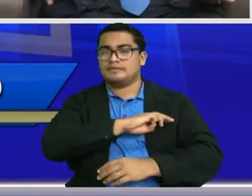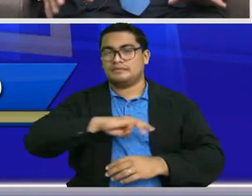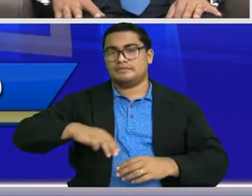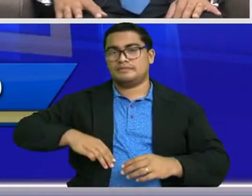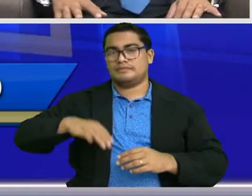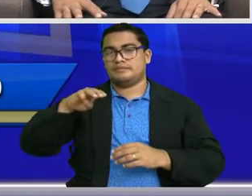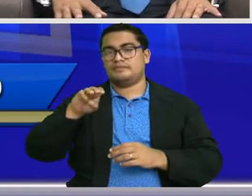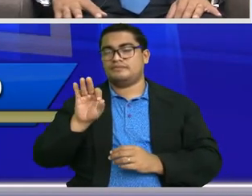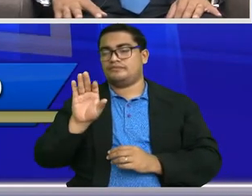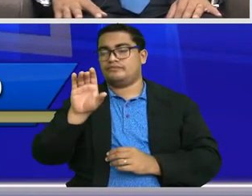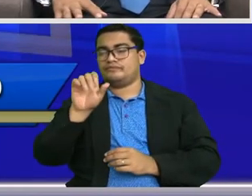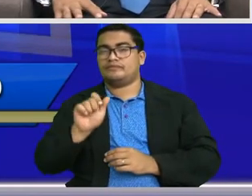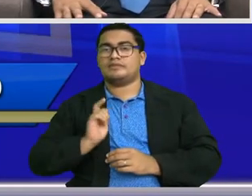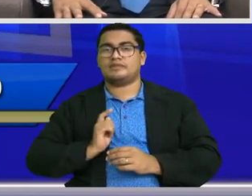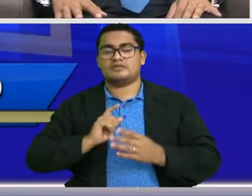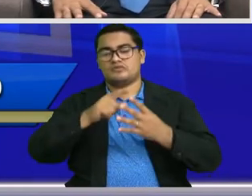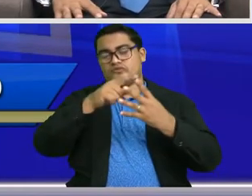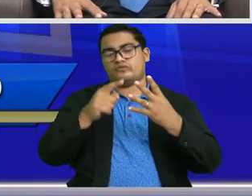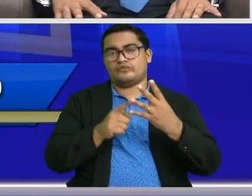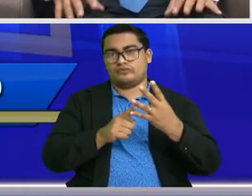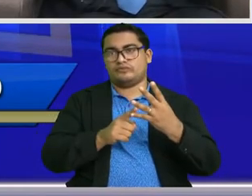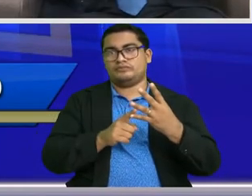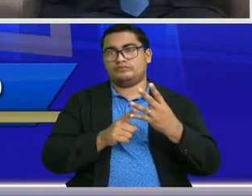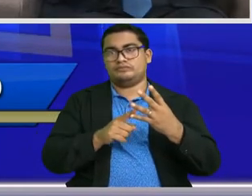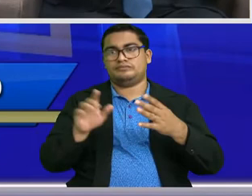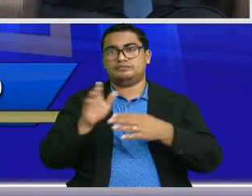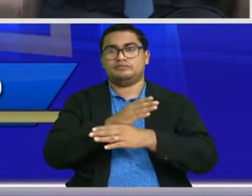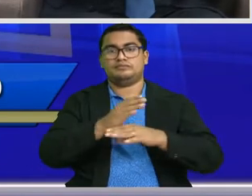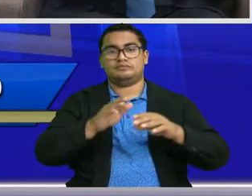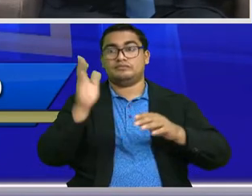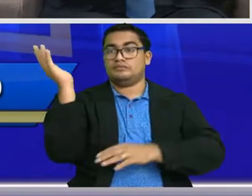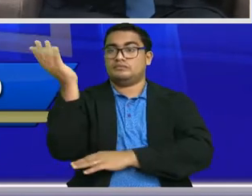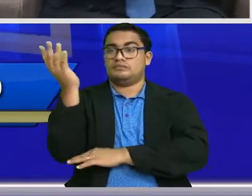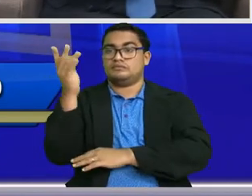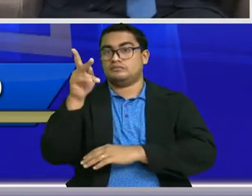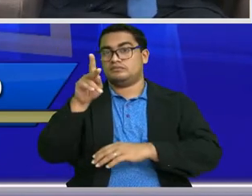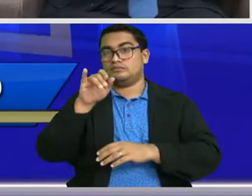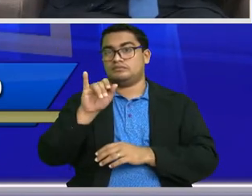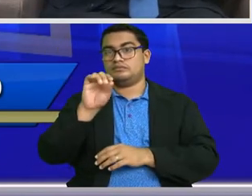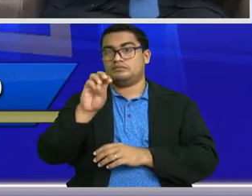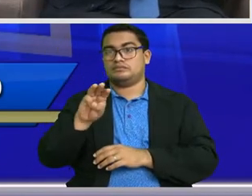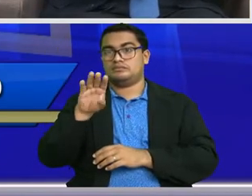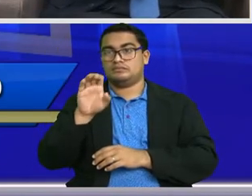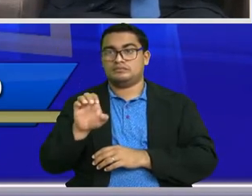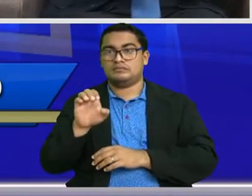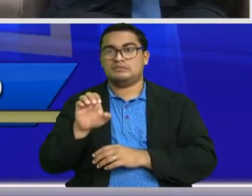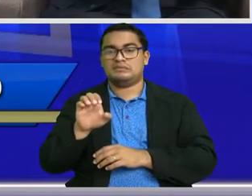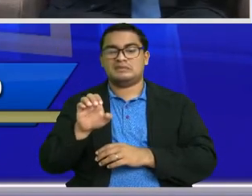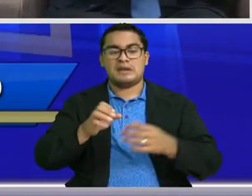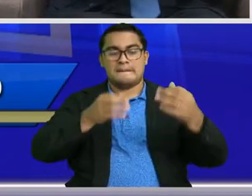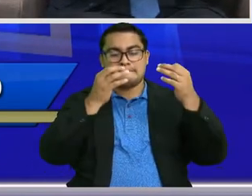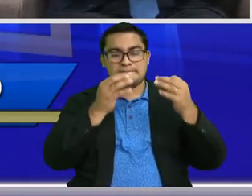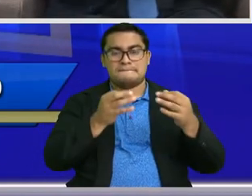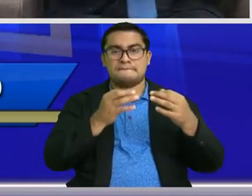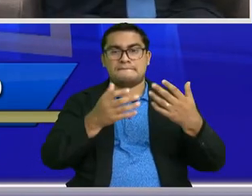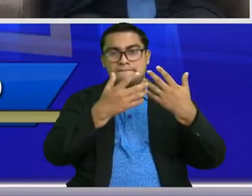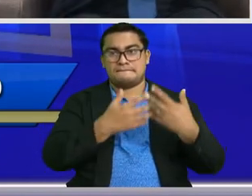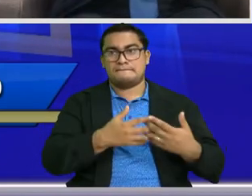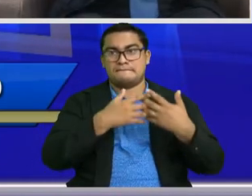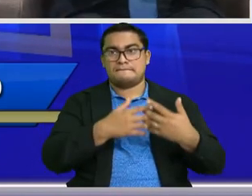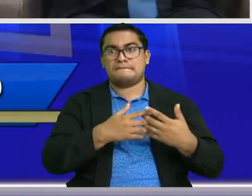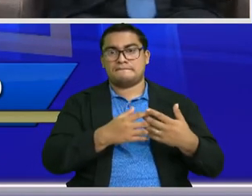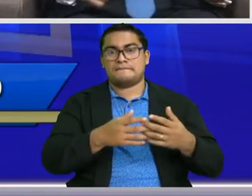menos unas 4 plataformas que se distinguen. Expo Pyme es precisamente para aquellas que están ya formalizadas o que están en